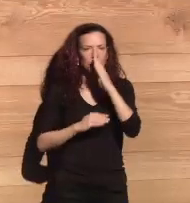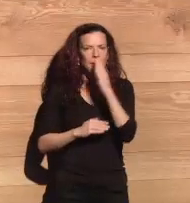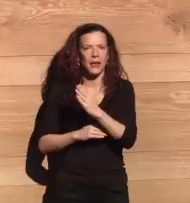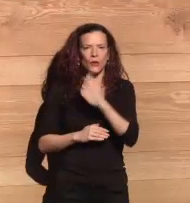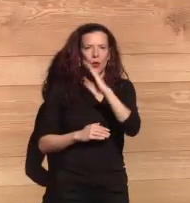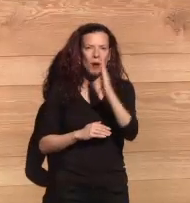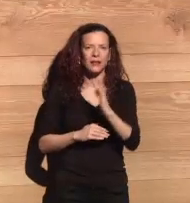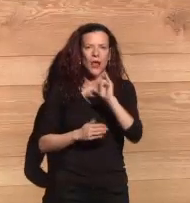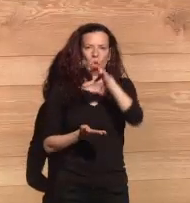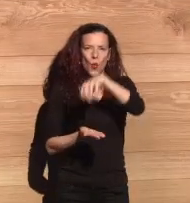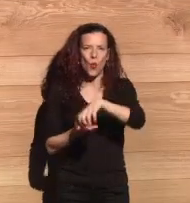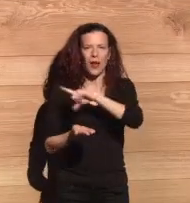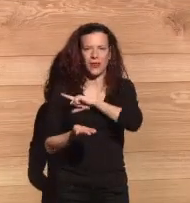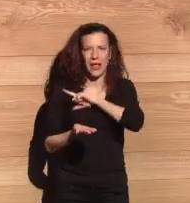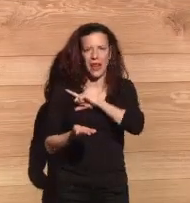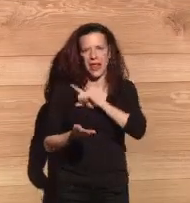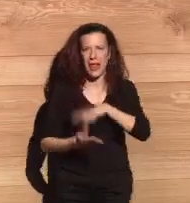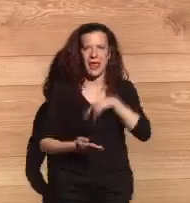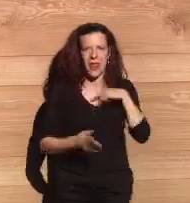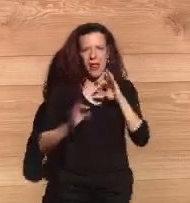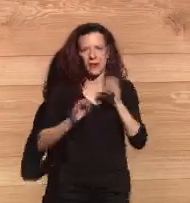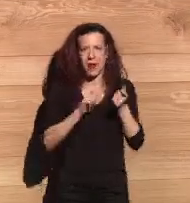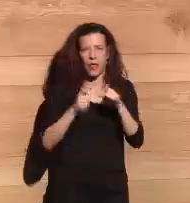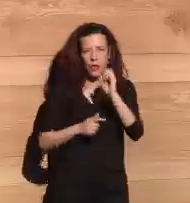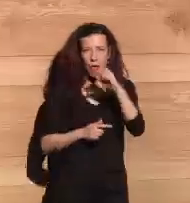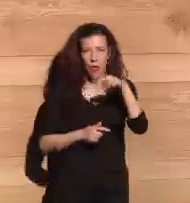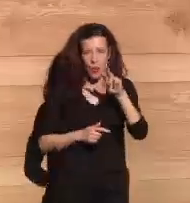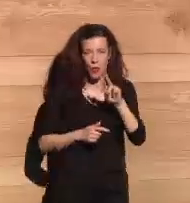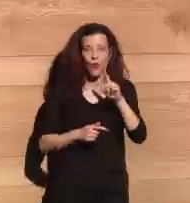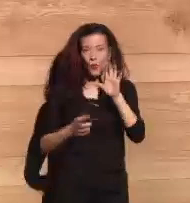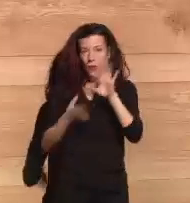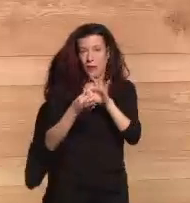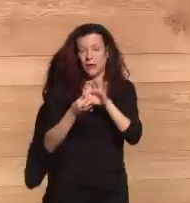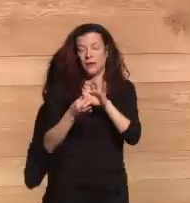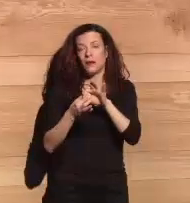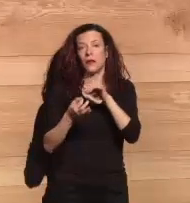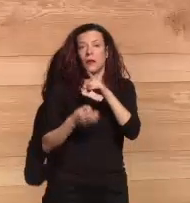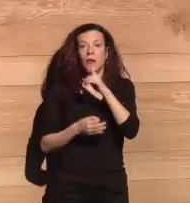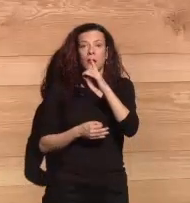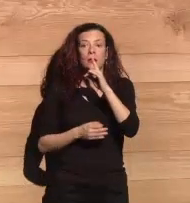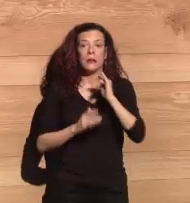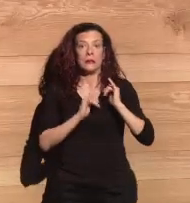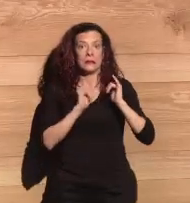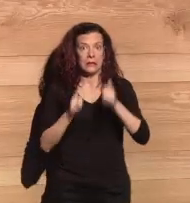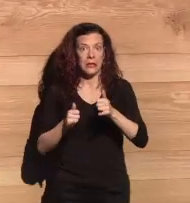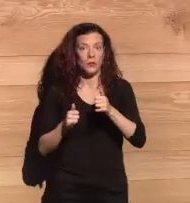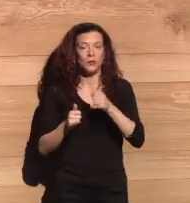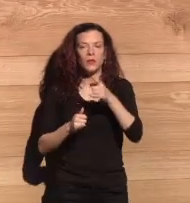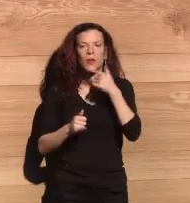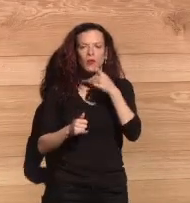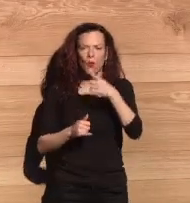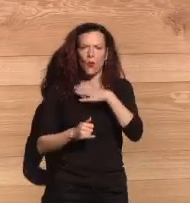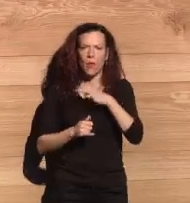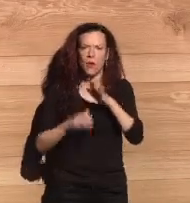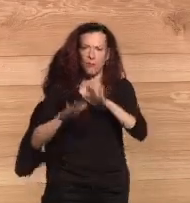el Brasil tenía un cuartel general, era como los de la ONU, ahí en ese momento eran los de Brasil. Llegué y me dijeron, ¿te puedes quedar